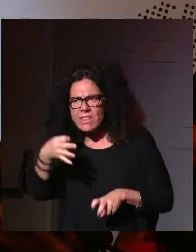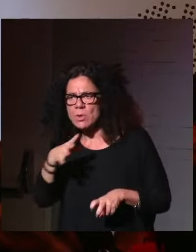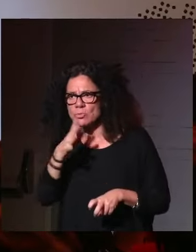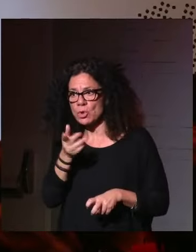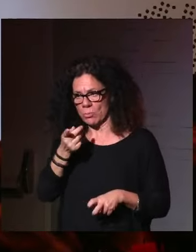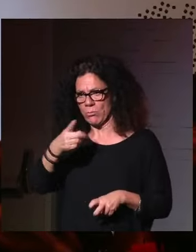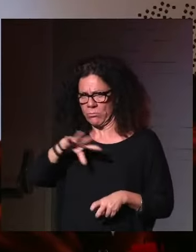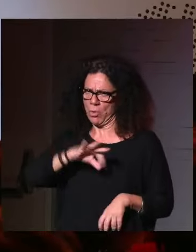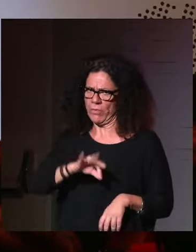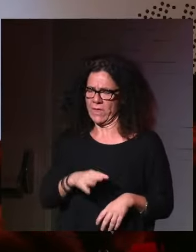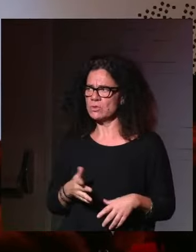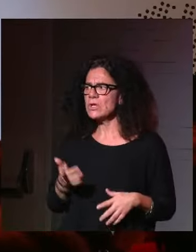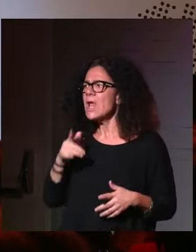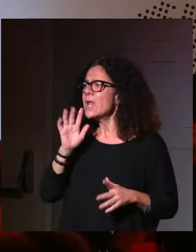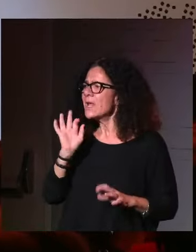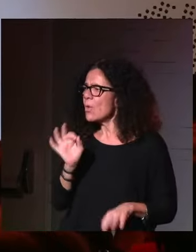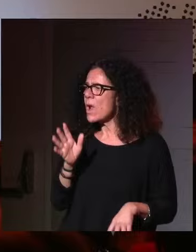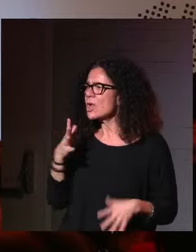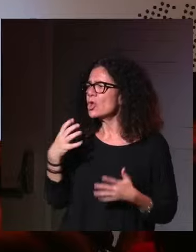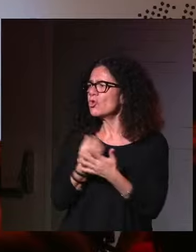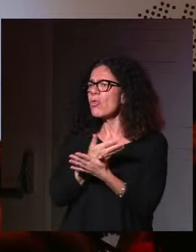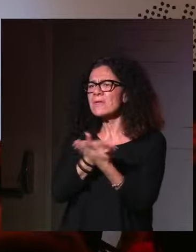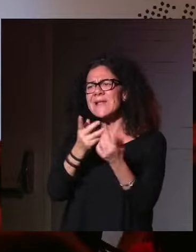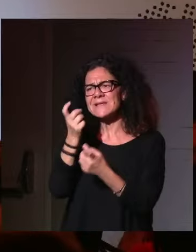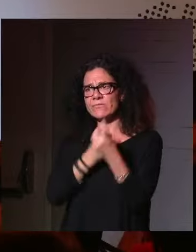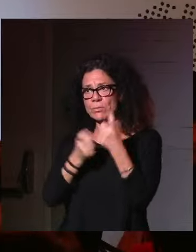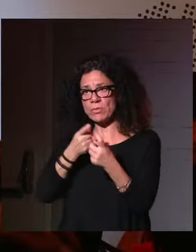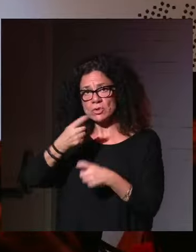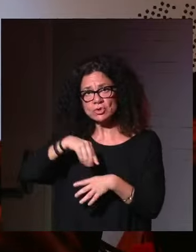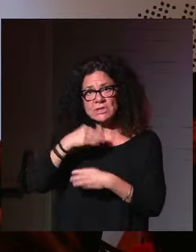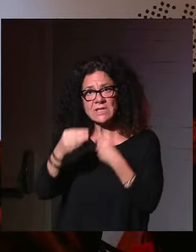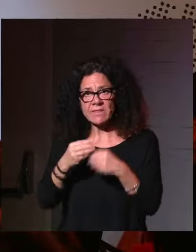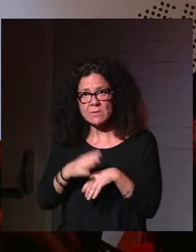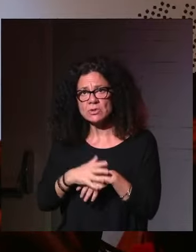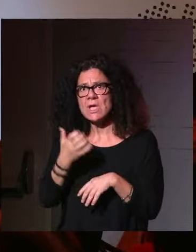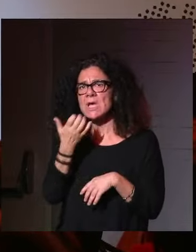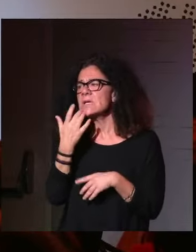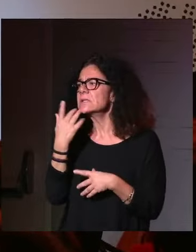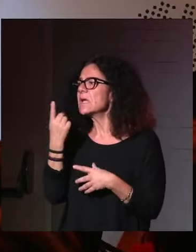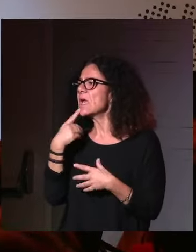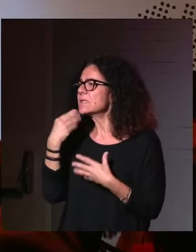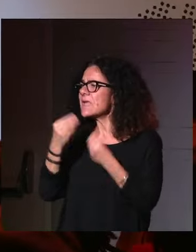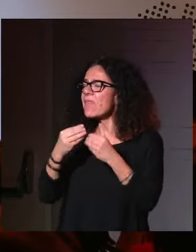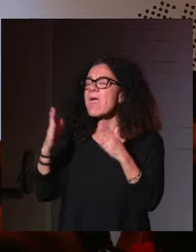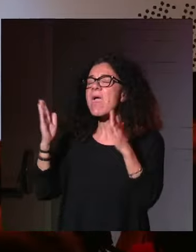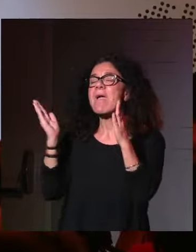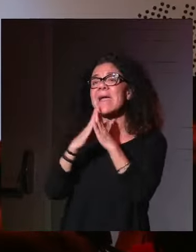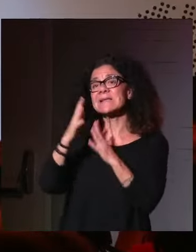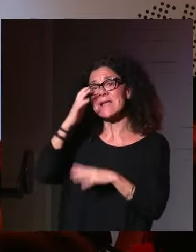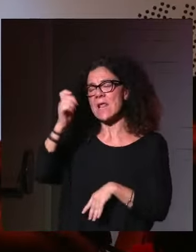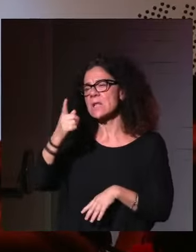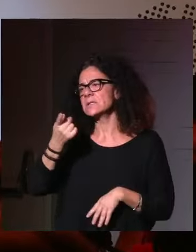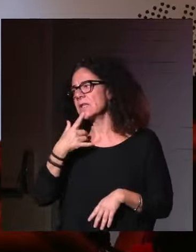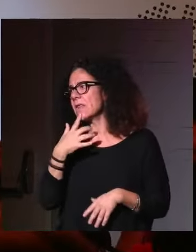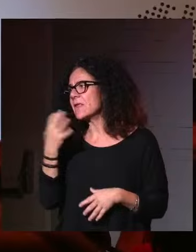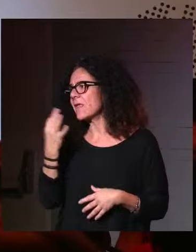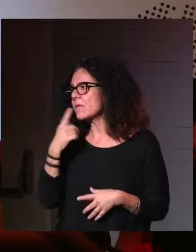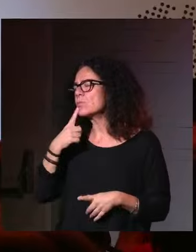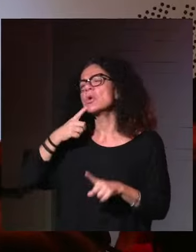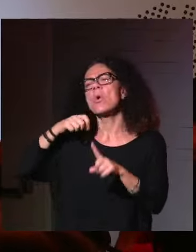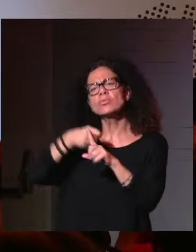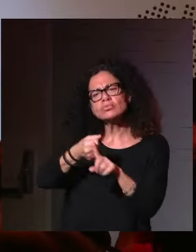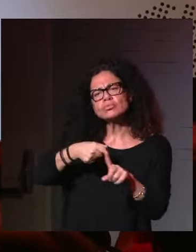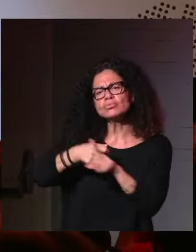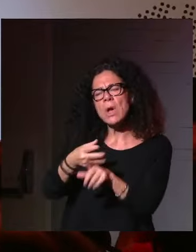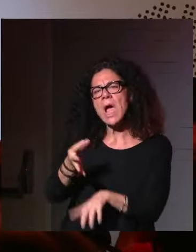somos capaces y lo mismo pasa con todo el resto de informaciones que hacemos noando se hace casa real y se da por hecho que tenemos que machacar a la